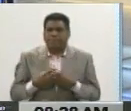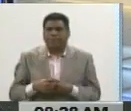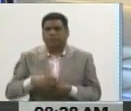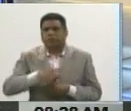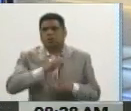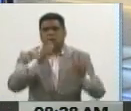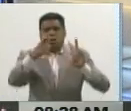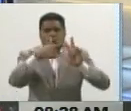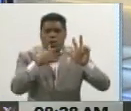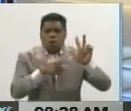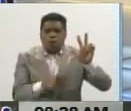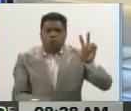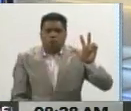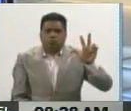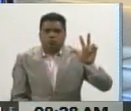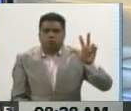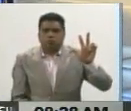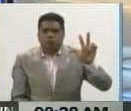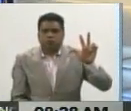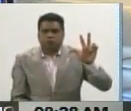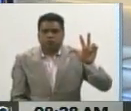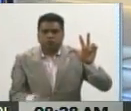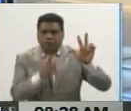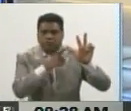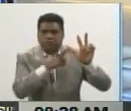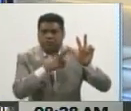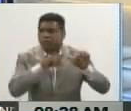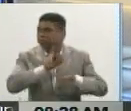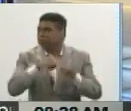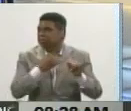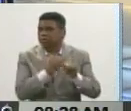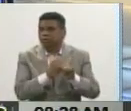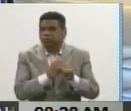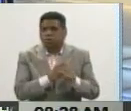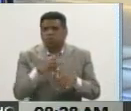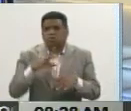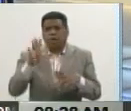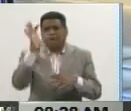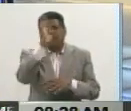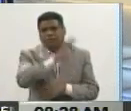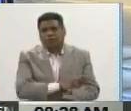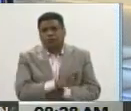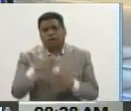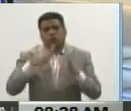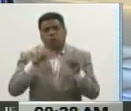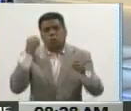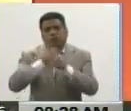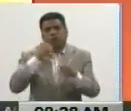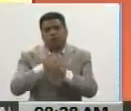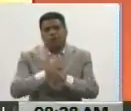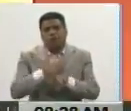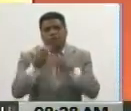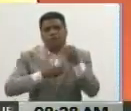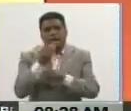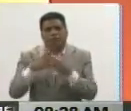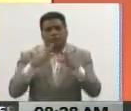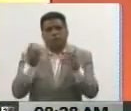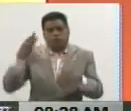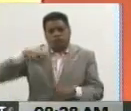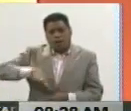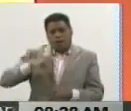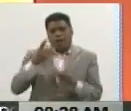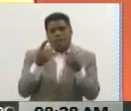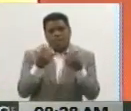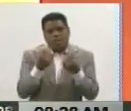es la internacionalización de la basura, ¿no? Que es parte de esa organización internacional del trabajo que genera el capital, que pone